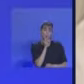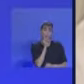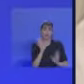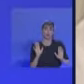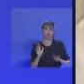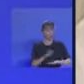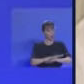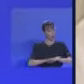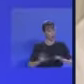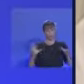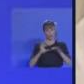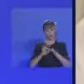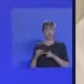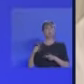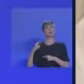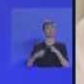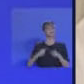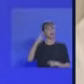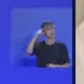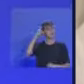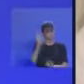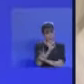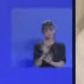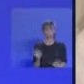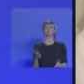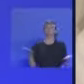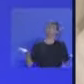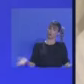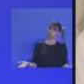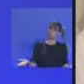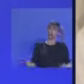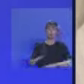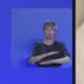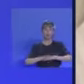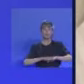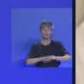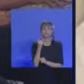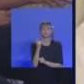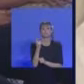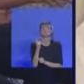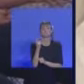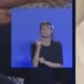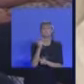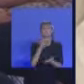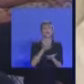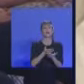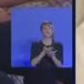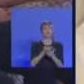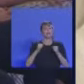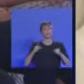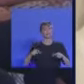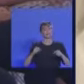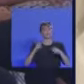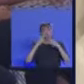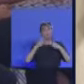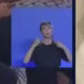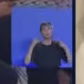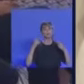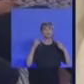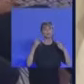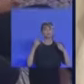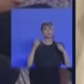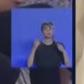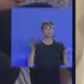la escuchas, y ha sido captada por la secta de Pedro Sánchez. Y es que encima intentan, pues, lo de los Lamborghini que